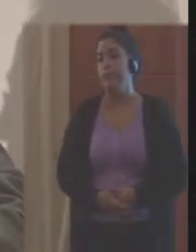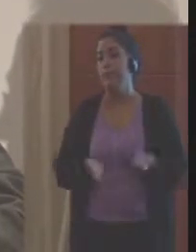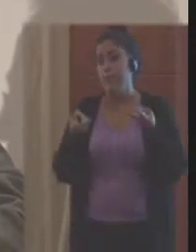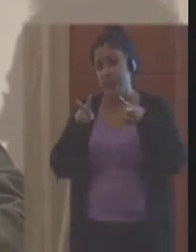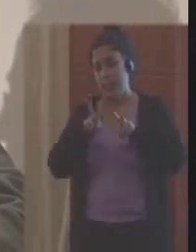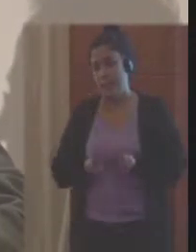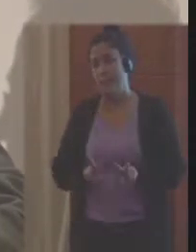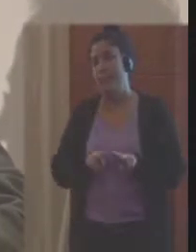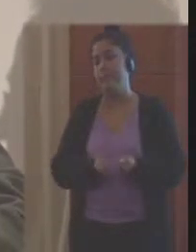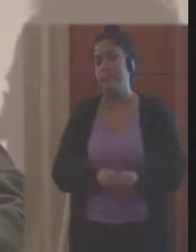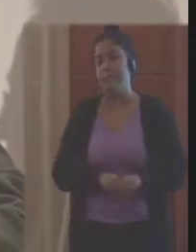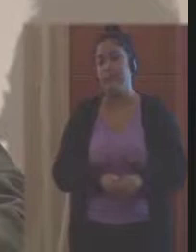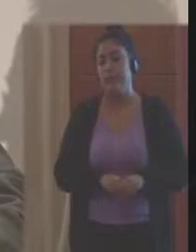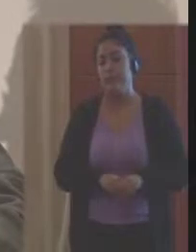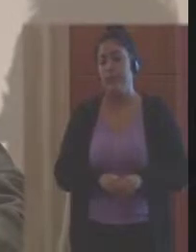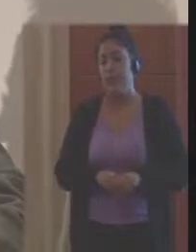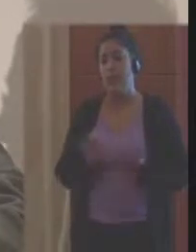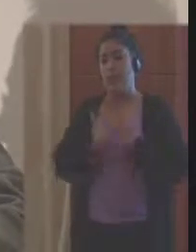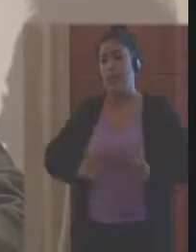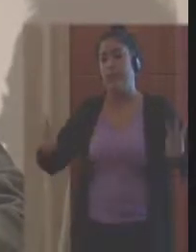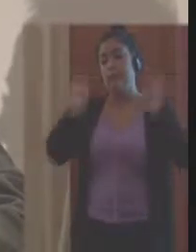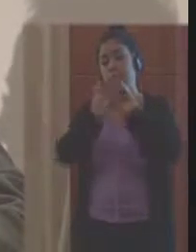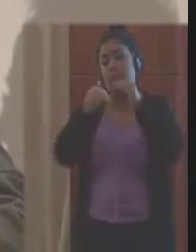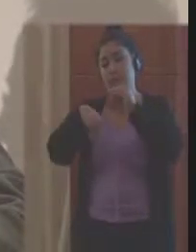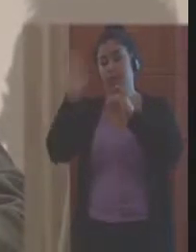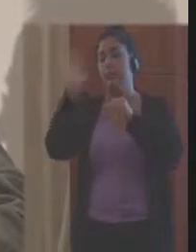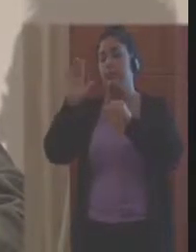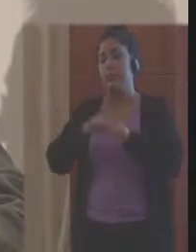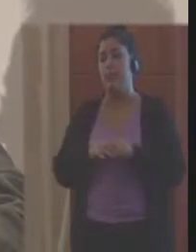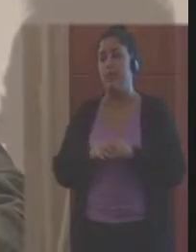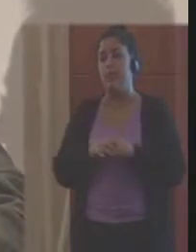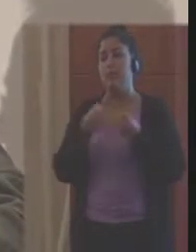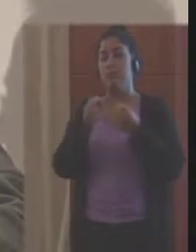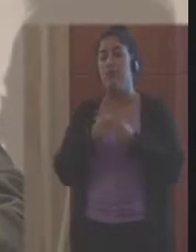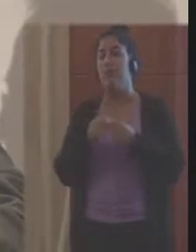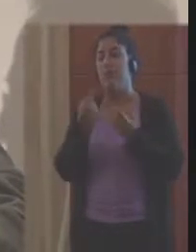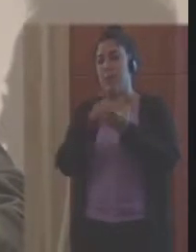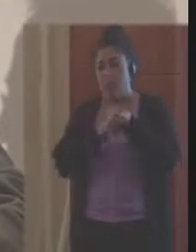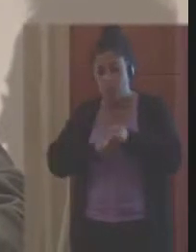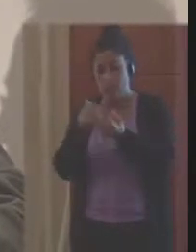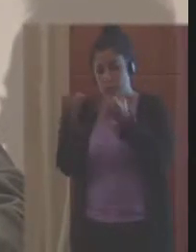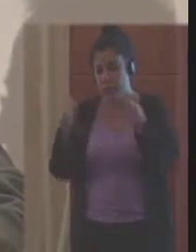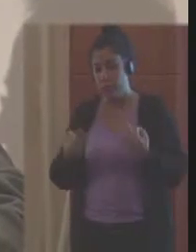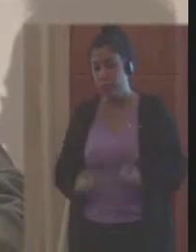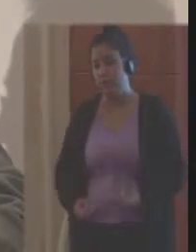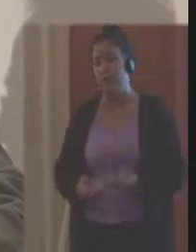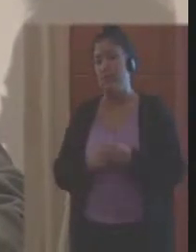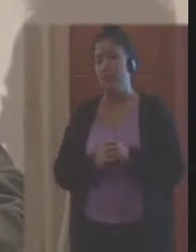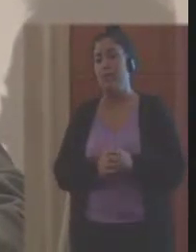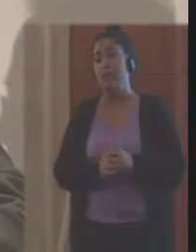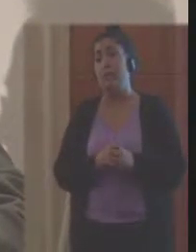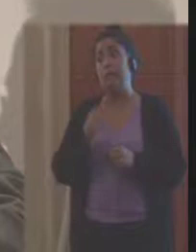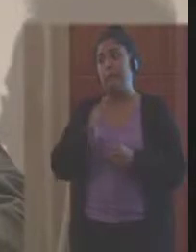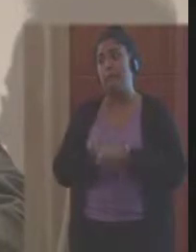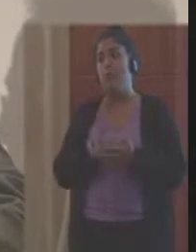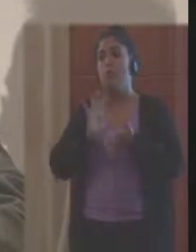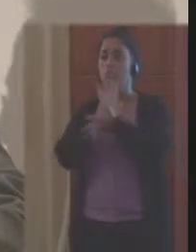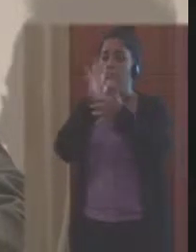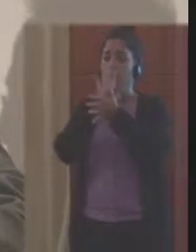Claro que la asignación de mayores recursos financieros para construir un centro de